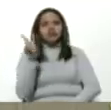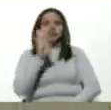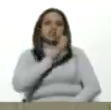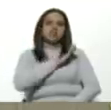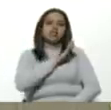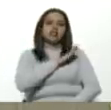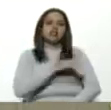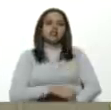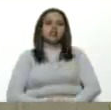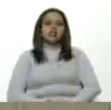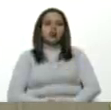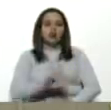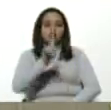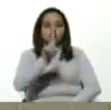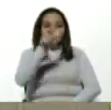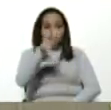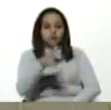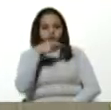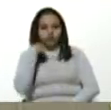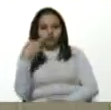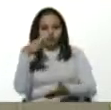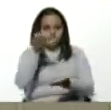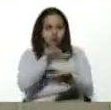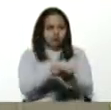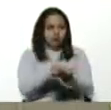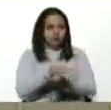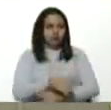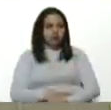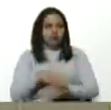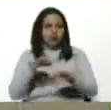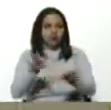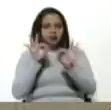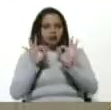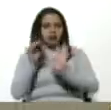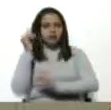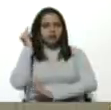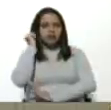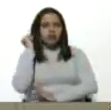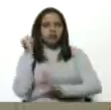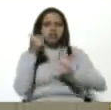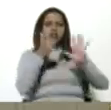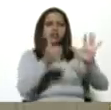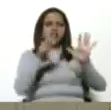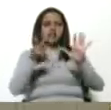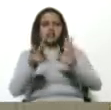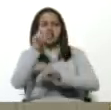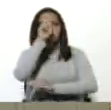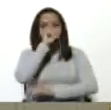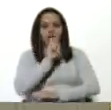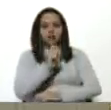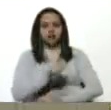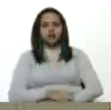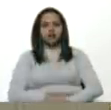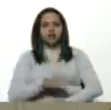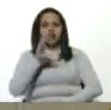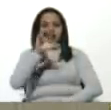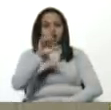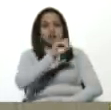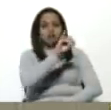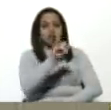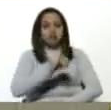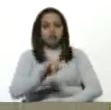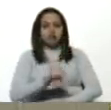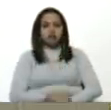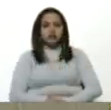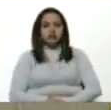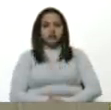tiene un fallecido, específicamente una señora de 67 años de edad del estado Zulia,